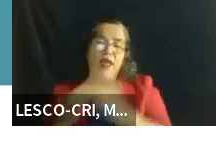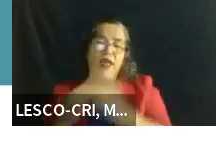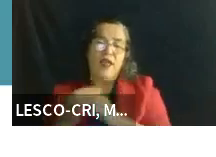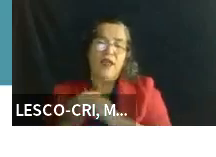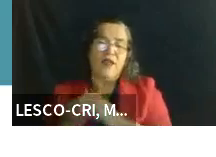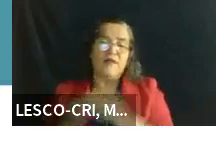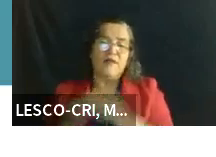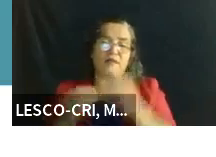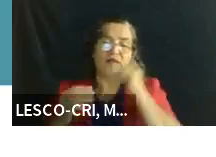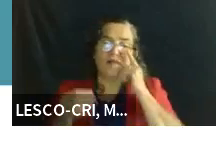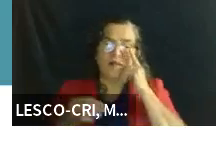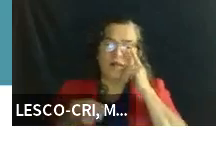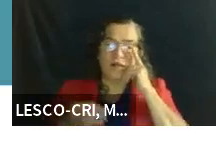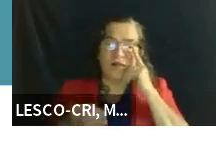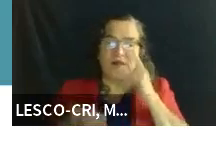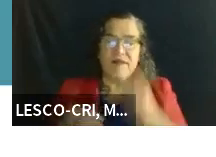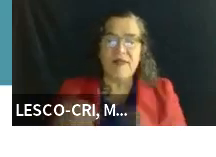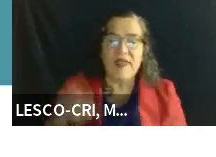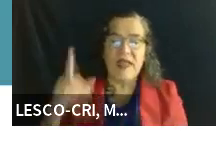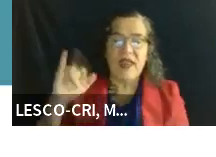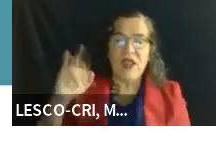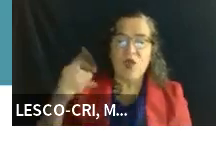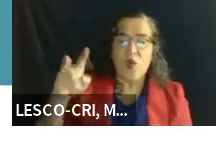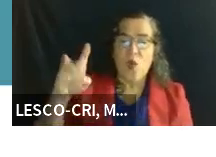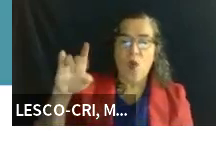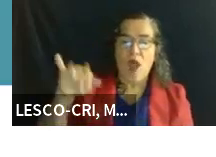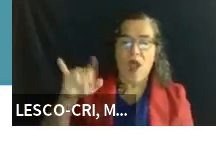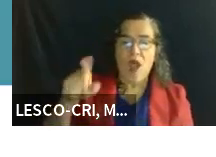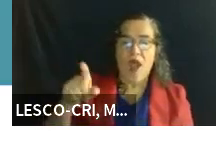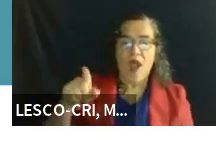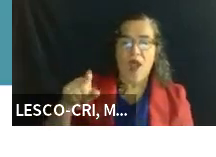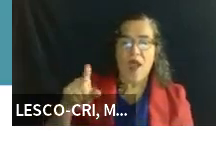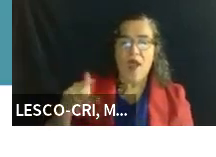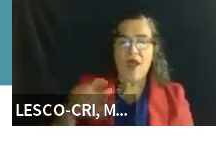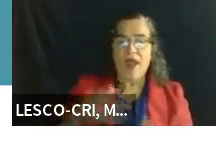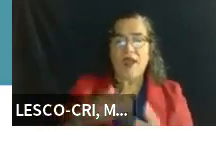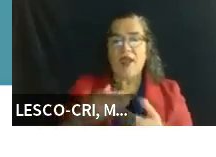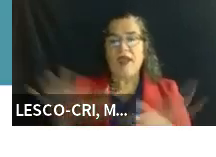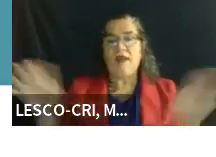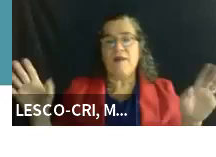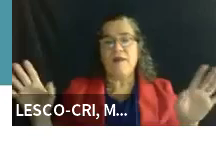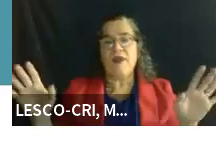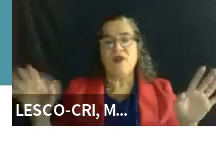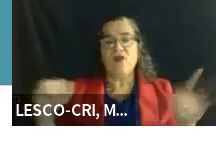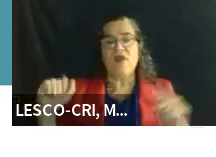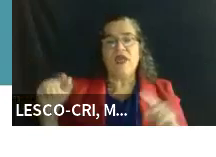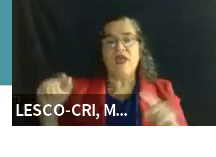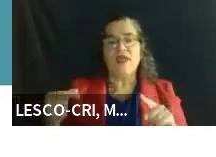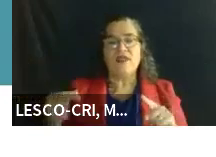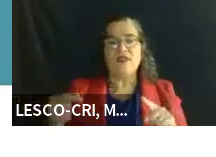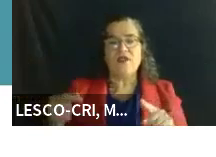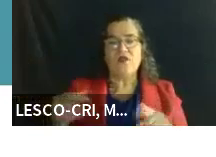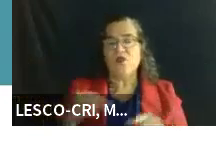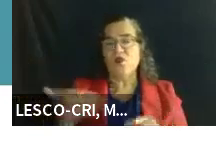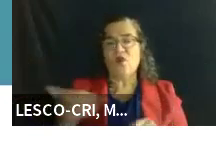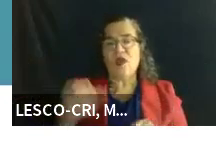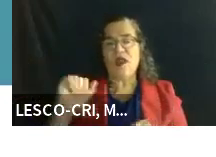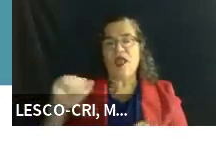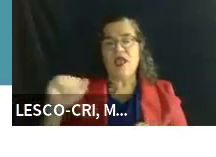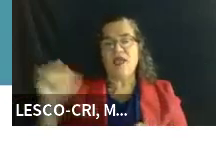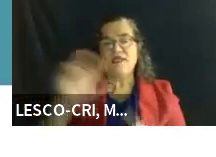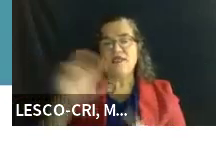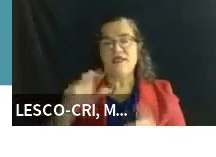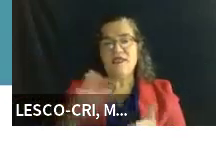ya el año pasado la apertura a que las agencias, como lo ha hecho SINAES, se